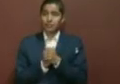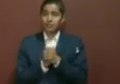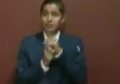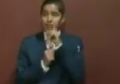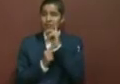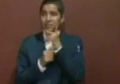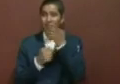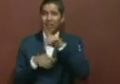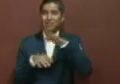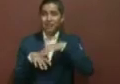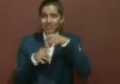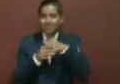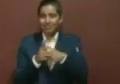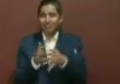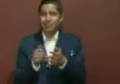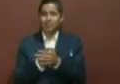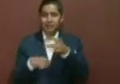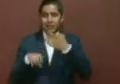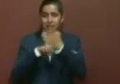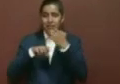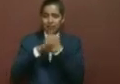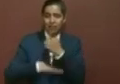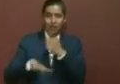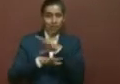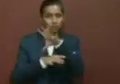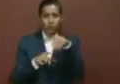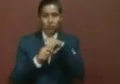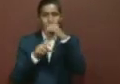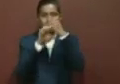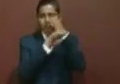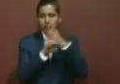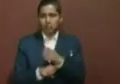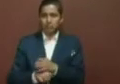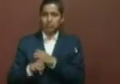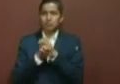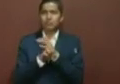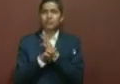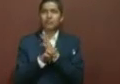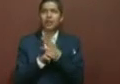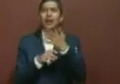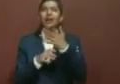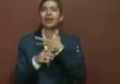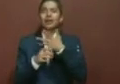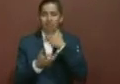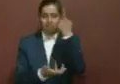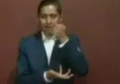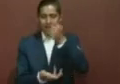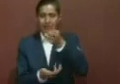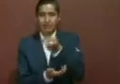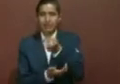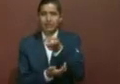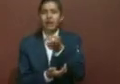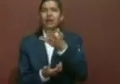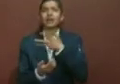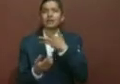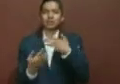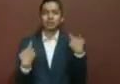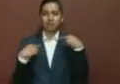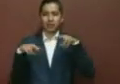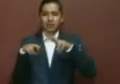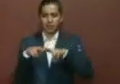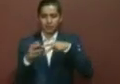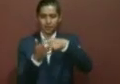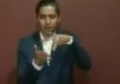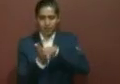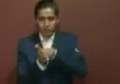entrar a los detalles. En el estado y en todos los estados que tienen un esquema similar al nuestro, se tienen maestros con